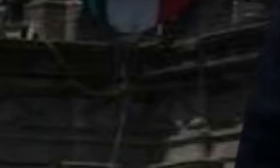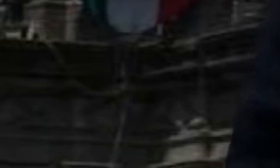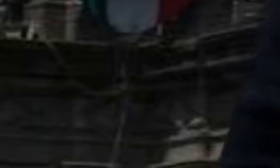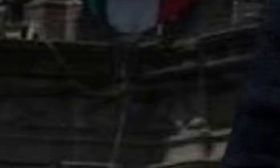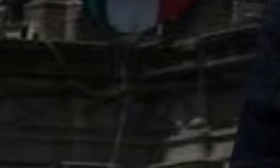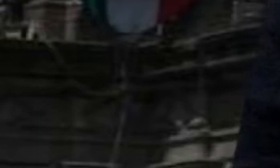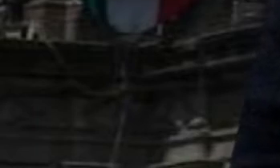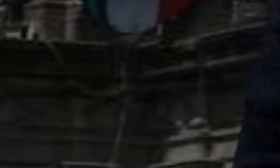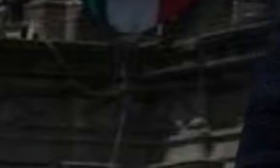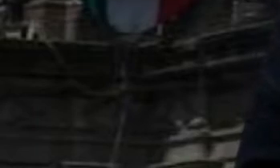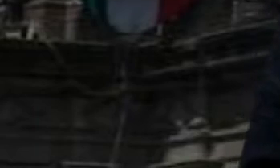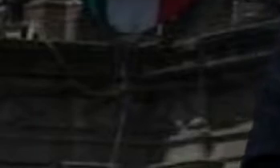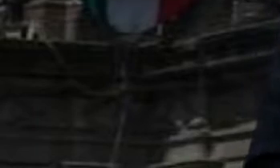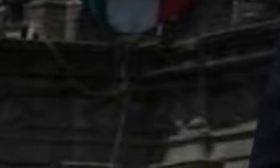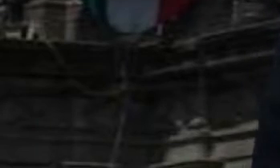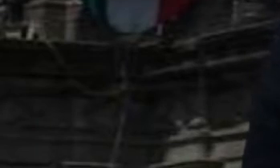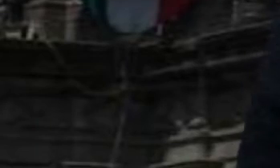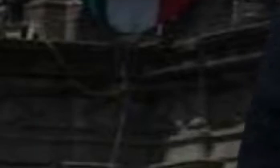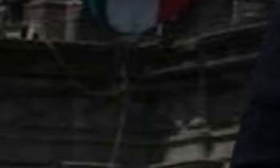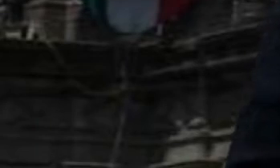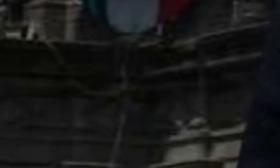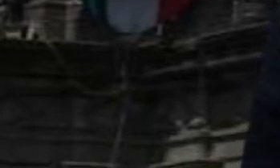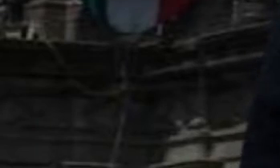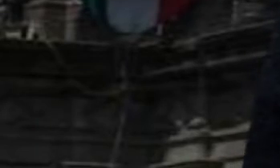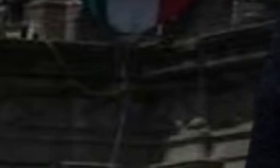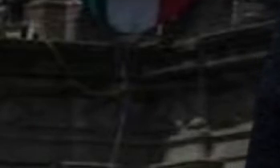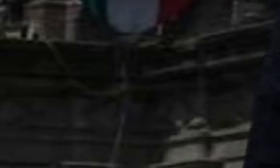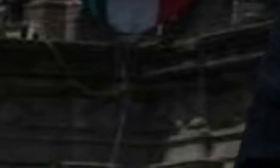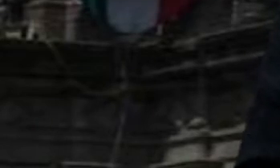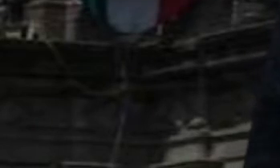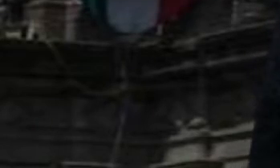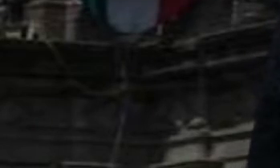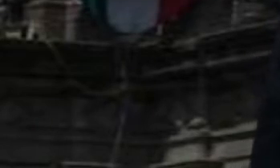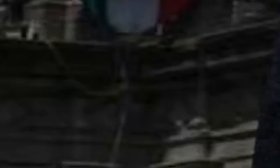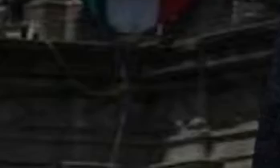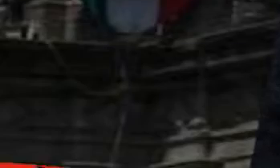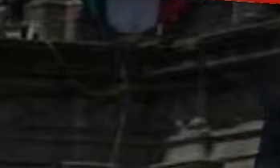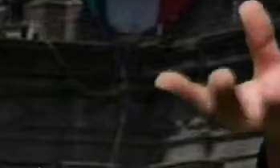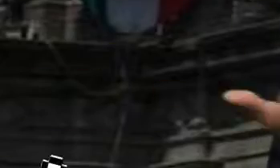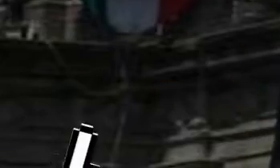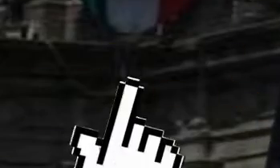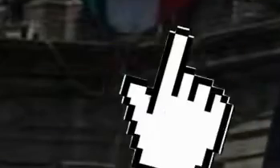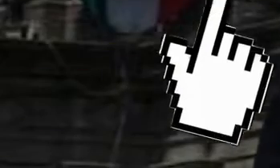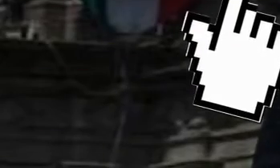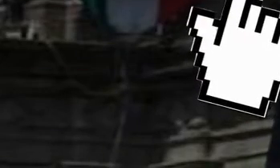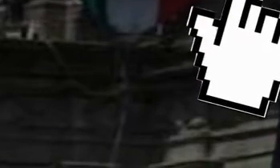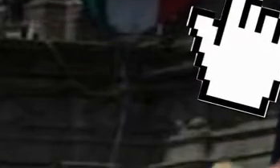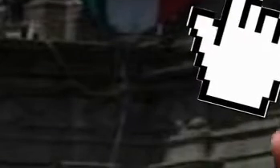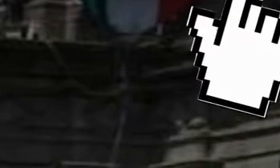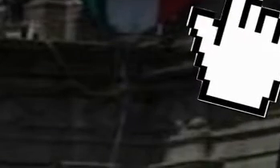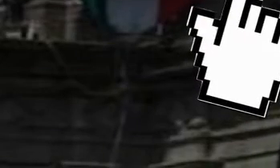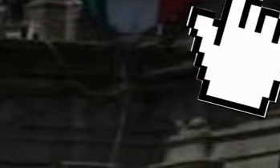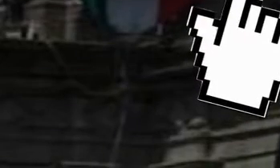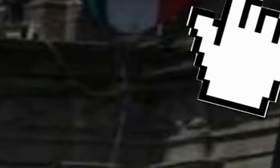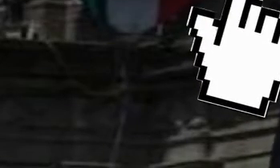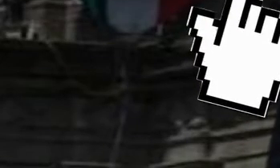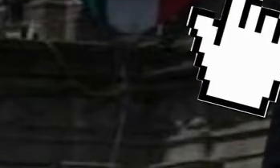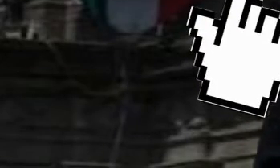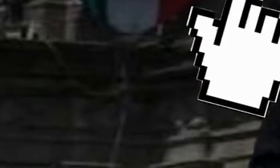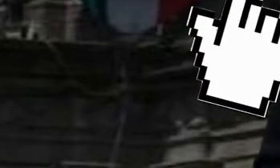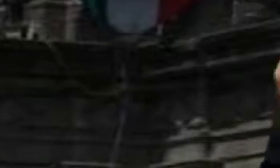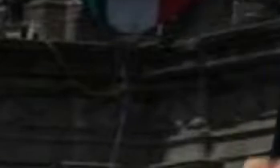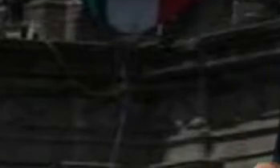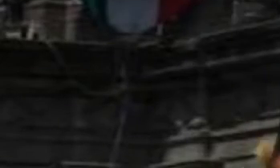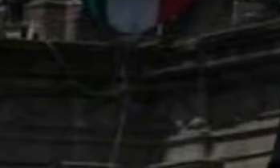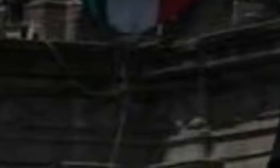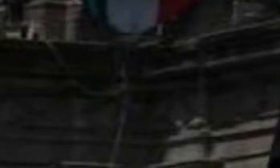mí. Nada más te recomiendo que le des like, que te suscribas, que me apoyes para que este contenido siga creciendo.